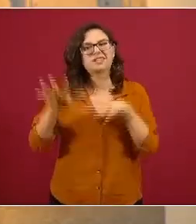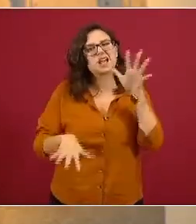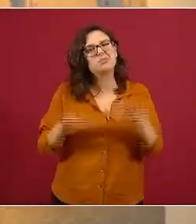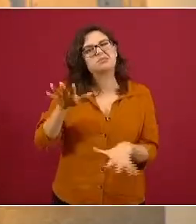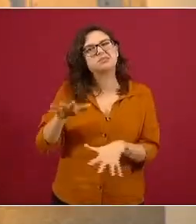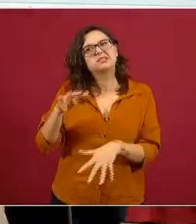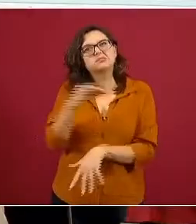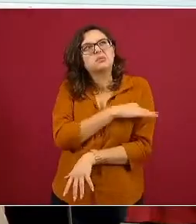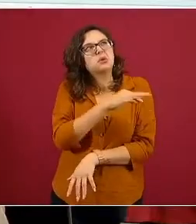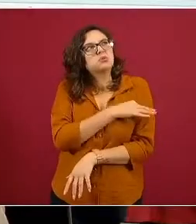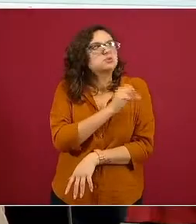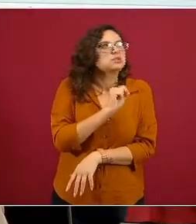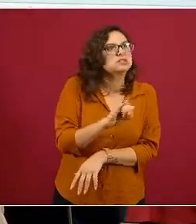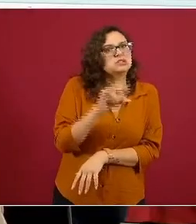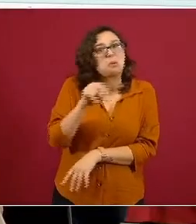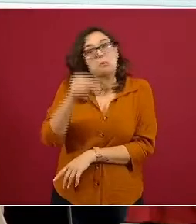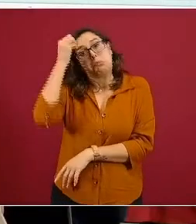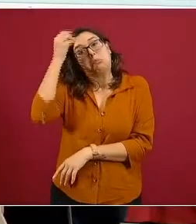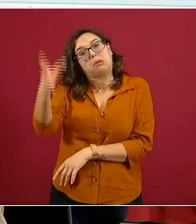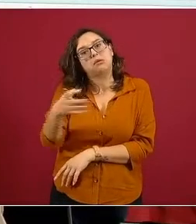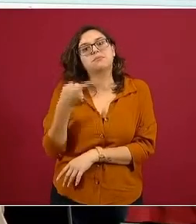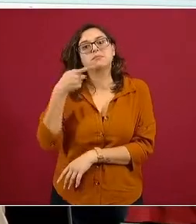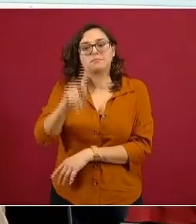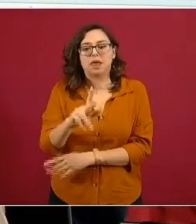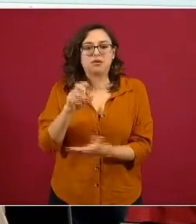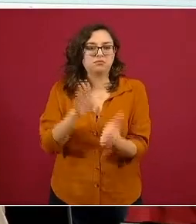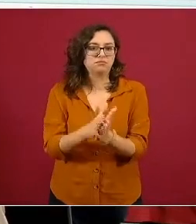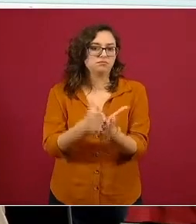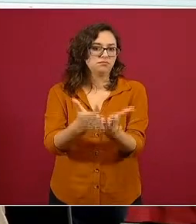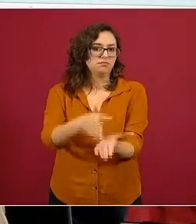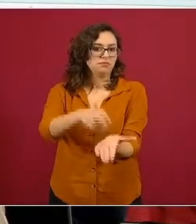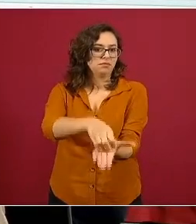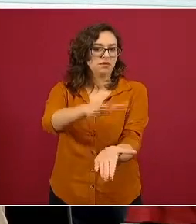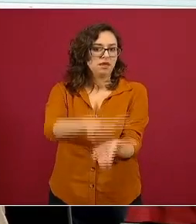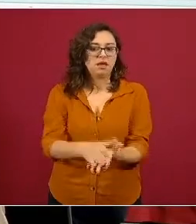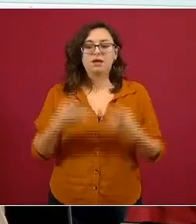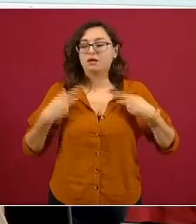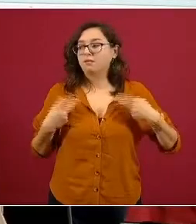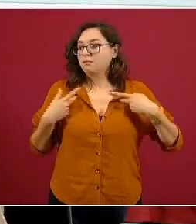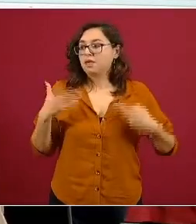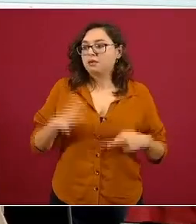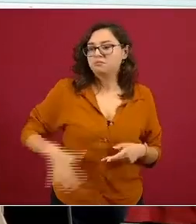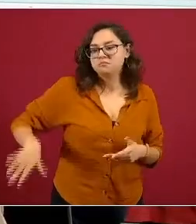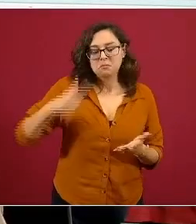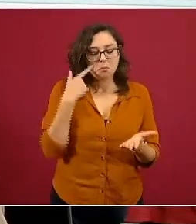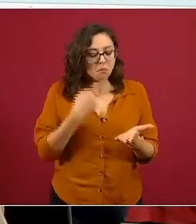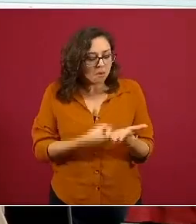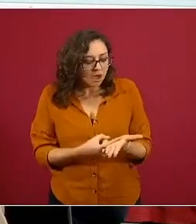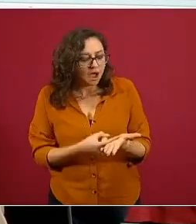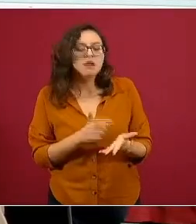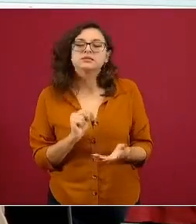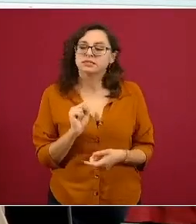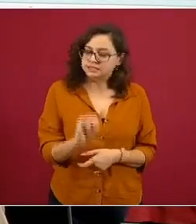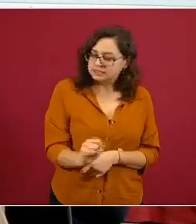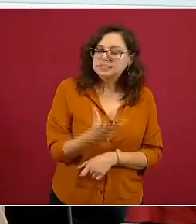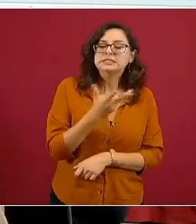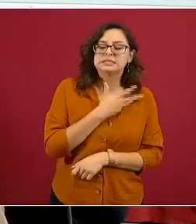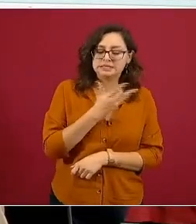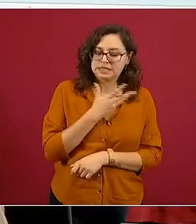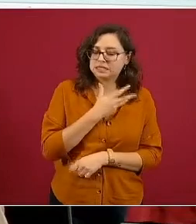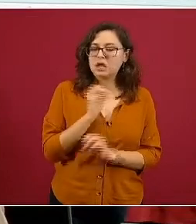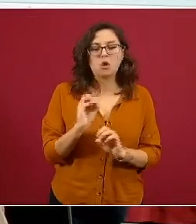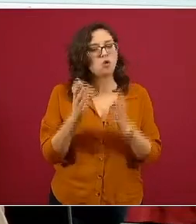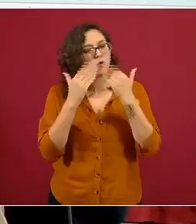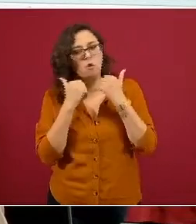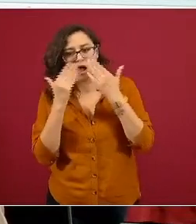si nos vacunaron o no, pero si lo tenemos en el registro de la cartilla, el personal de salud puede checar y decir, si le toca vacuna